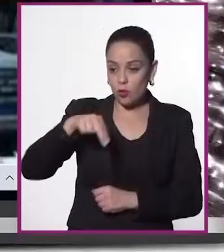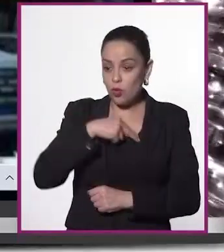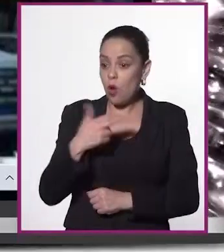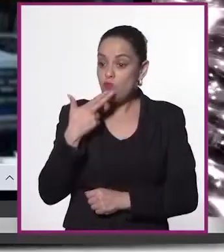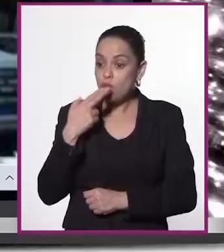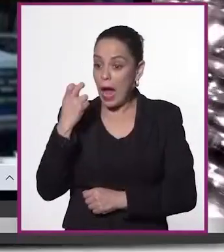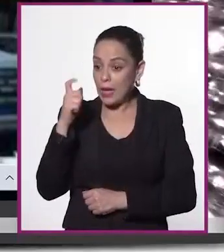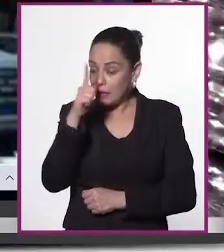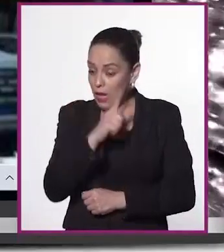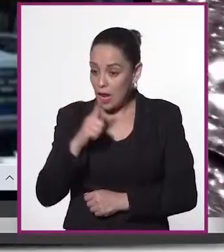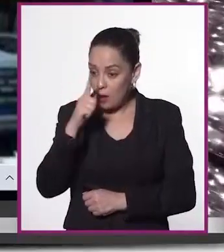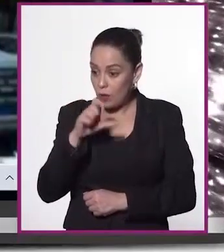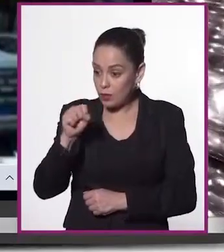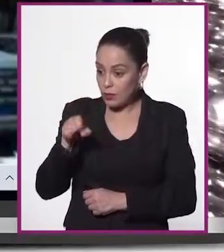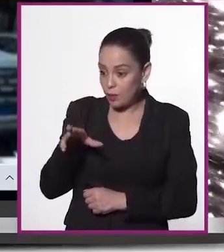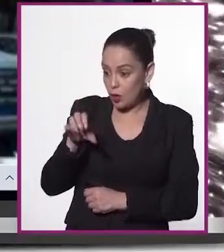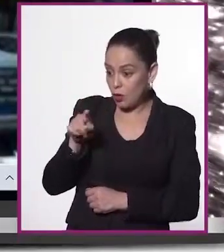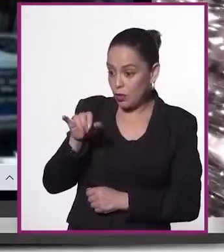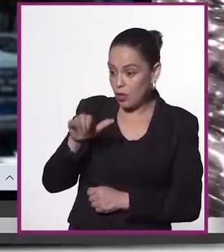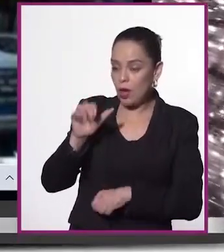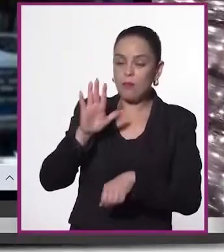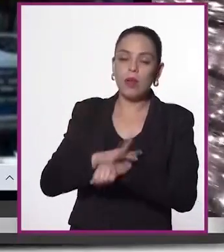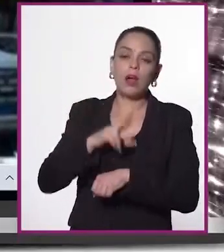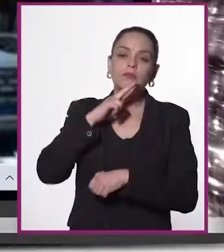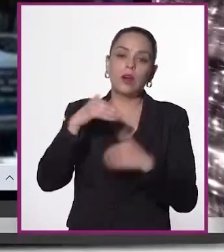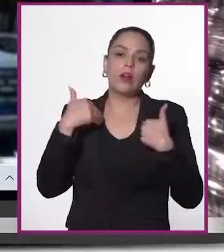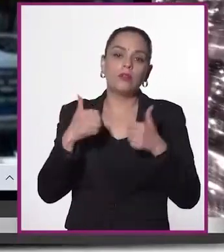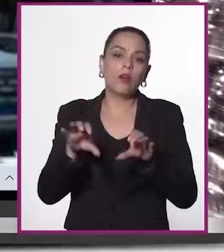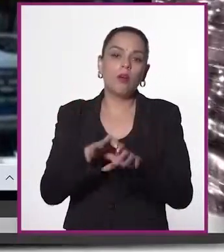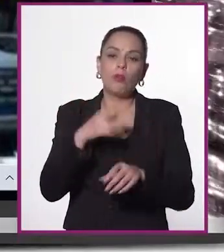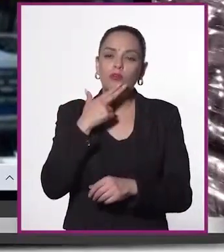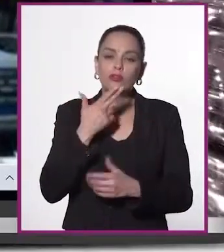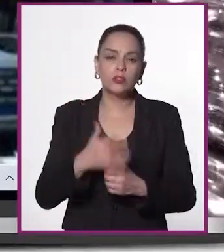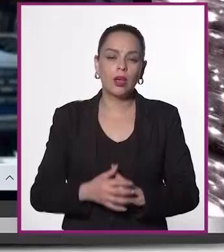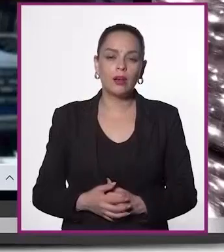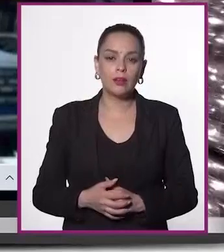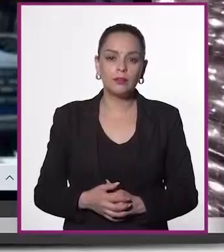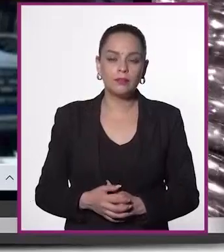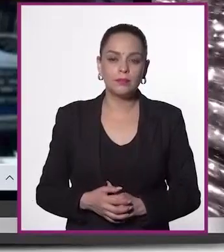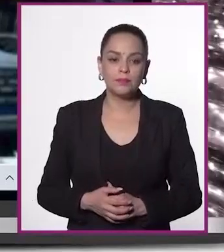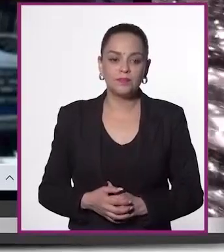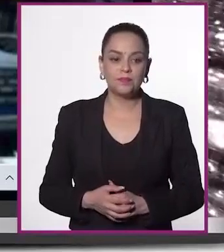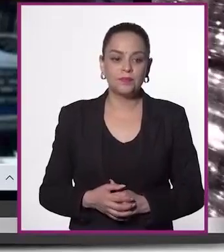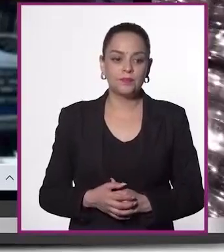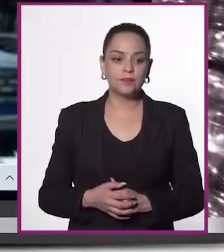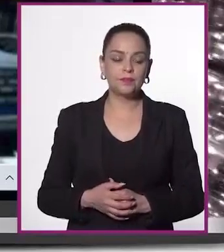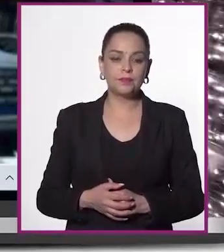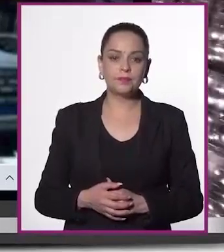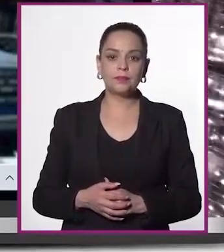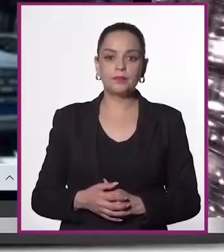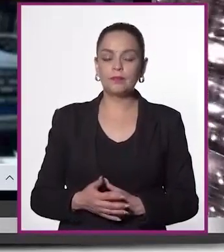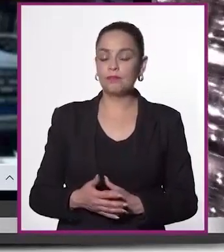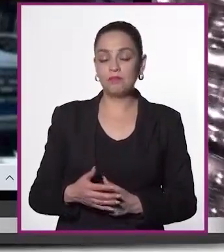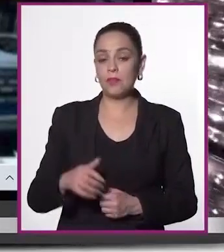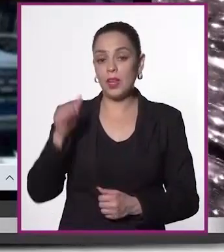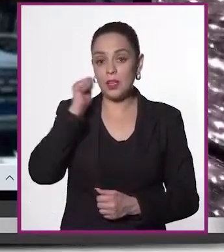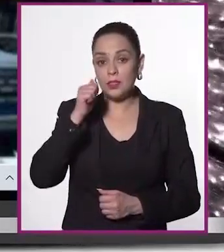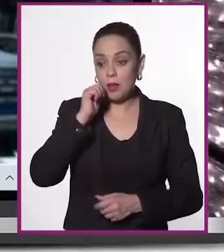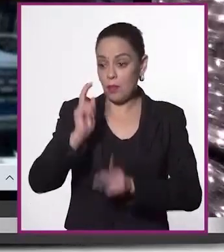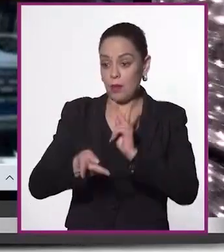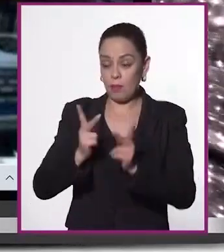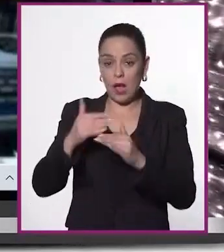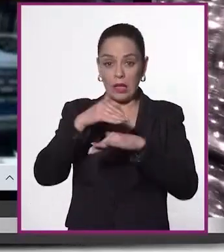semiótica, entonces entendemos mejor cómo funciona, ¿no? Como decía, cada vez que conversamos sobre una